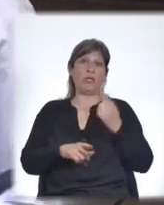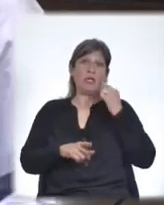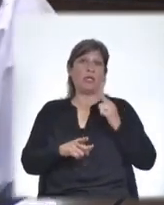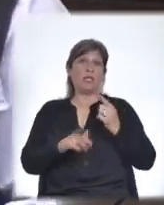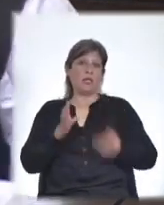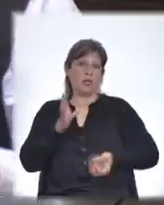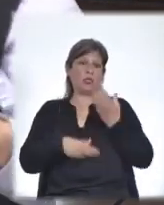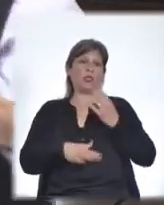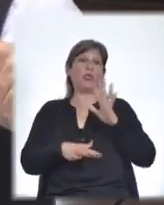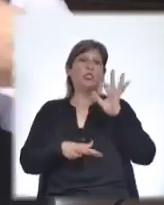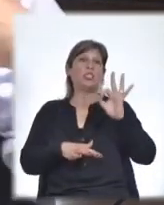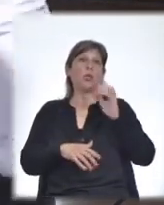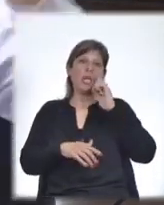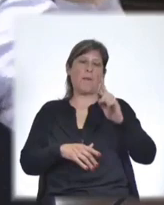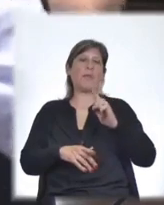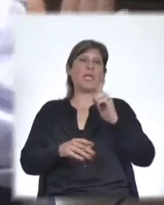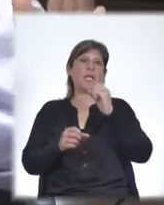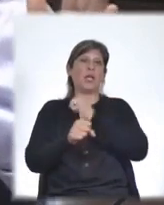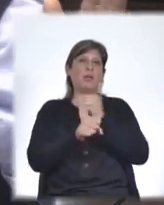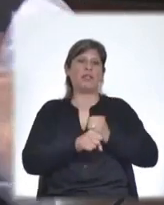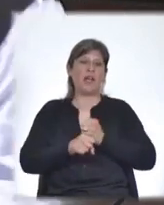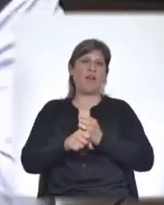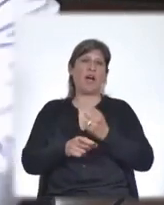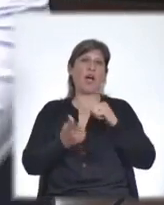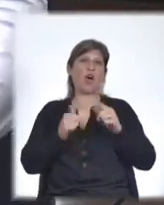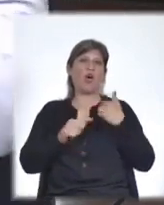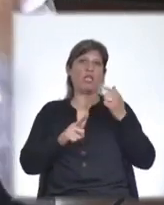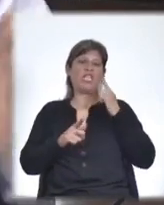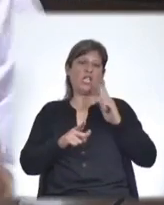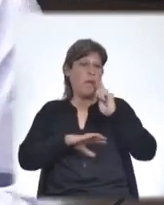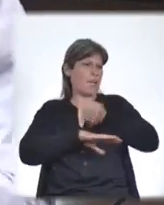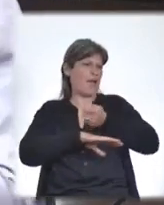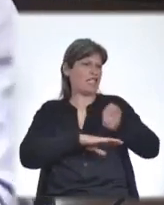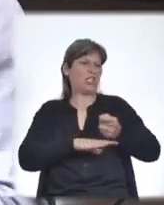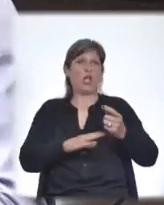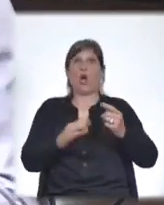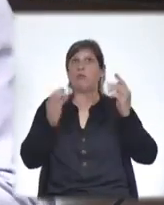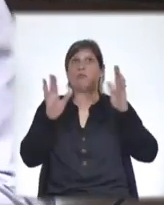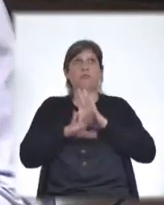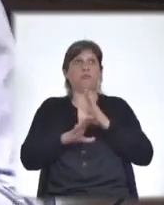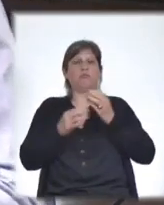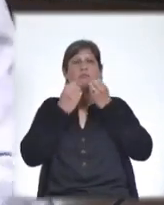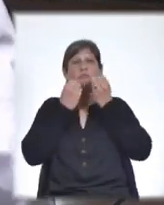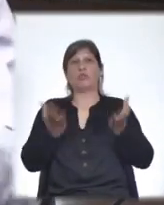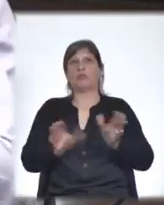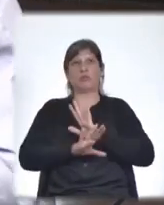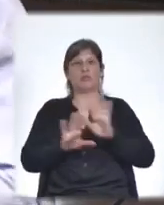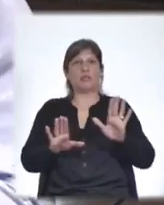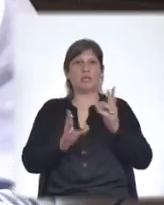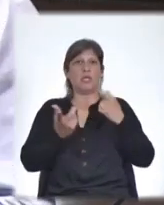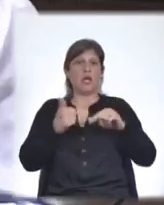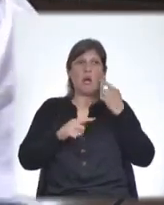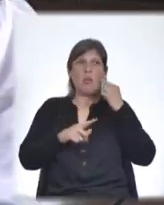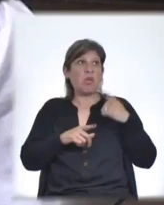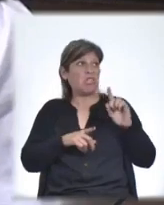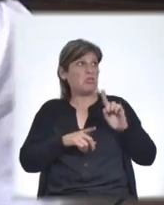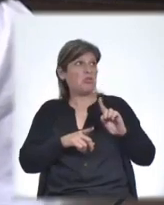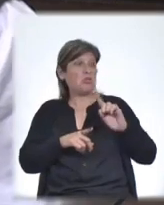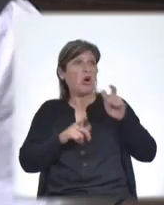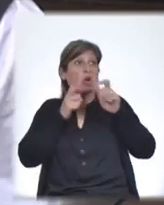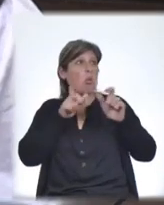puestos de trabajo y se va a desencadenar la inversión con una cosa maravillosa, pero que no se sustenta en los argumentos que se